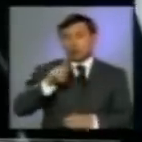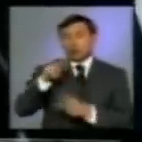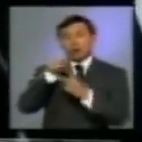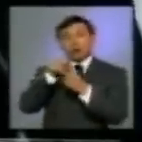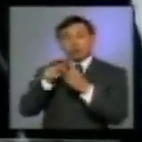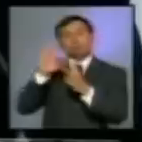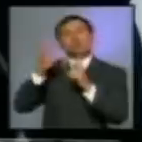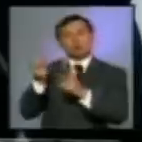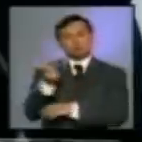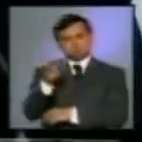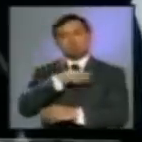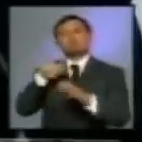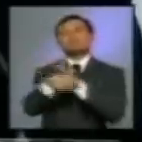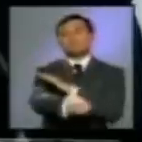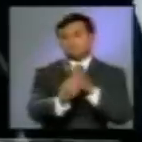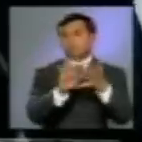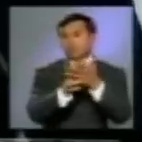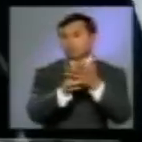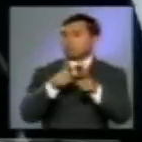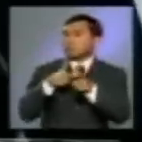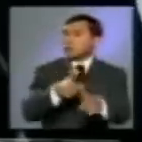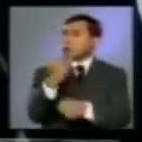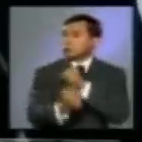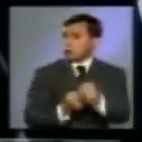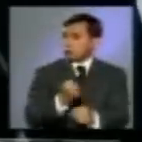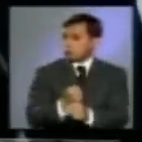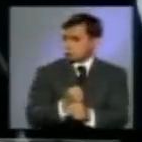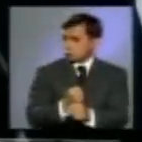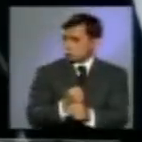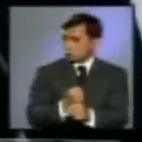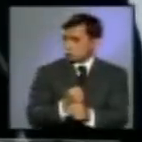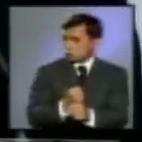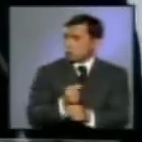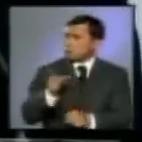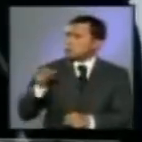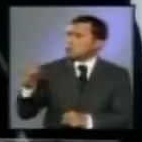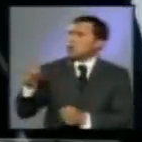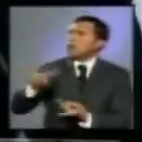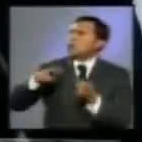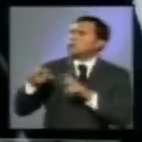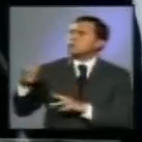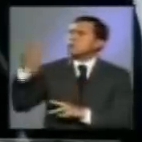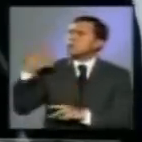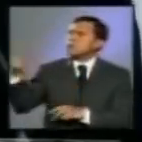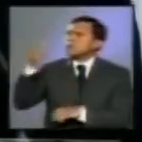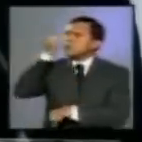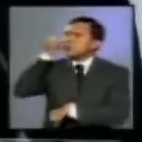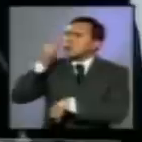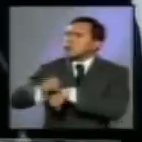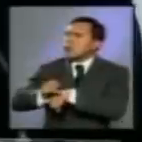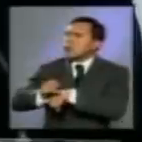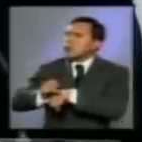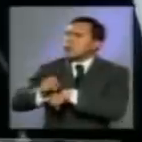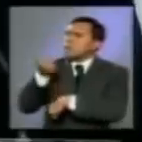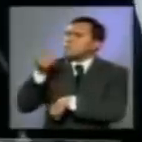también fue a la cárcel. Y usted, que fue secretario de Administración de Montiel, está aquí